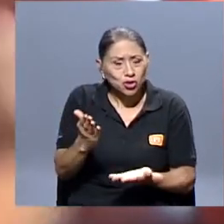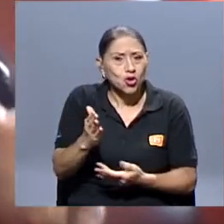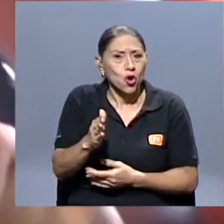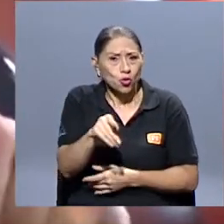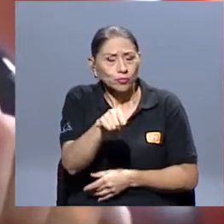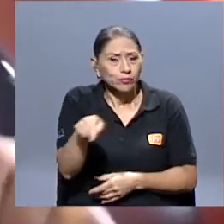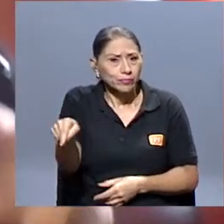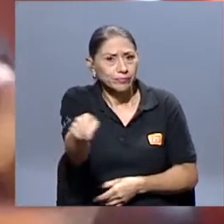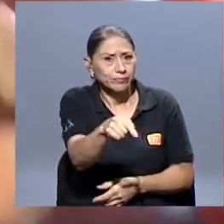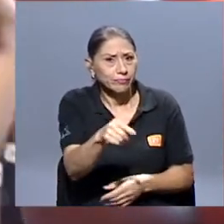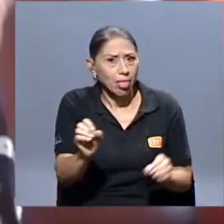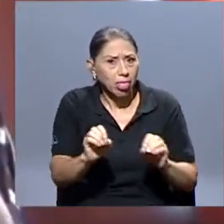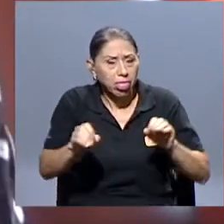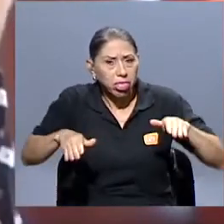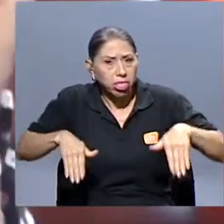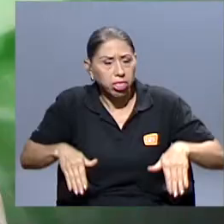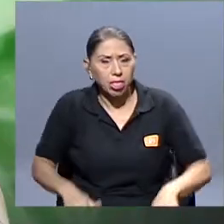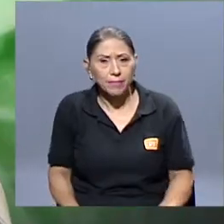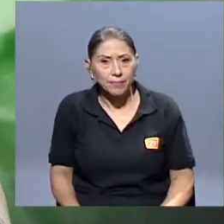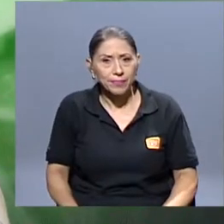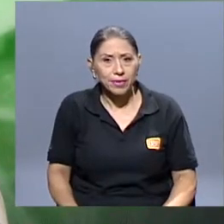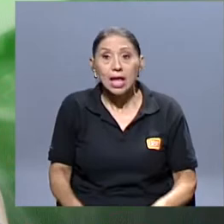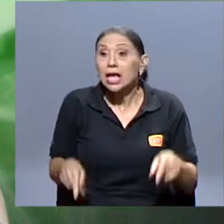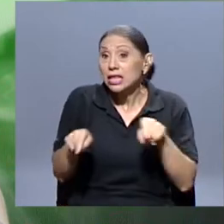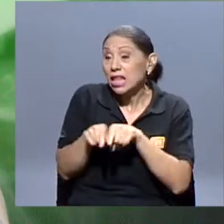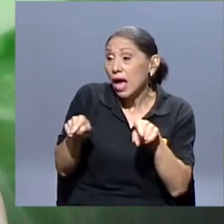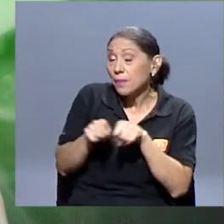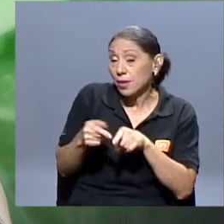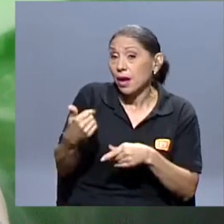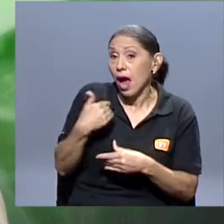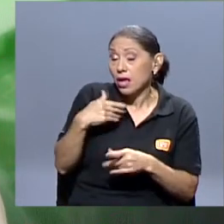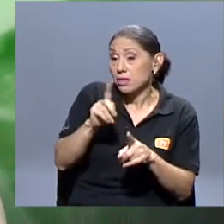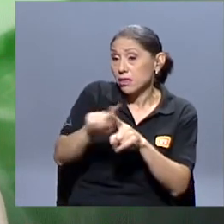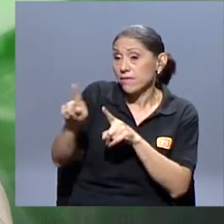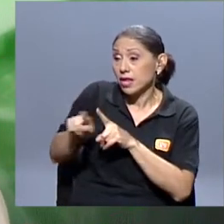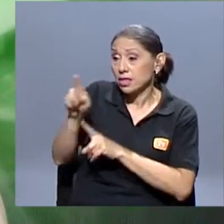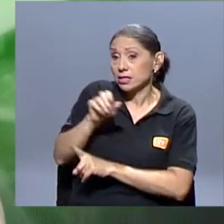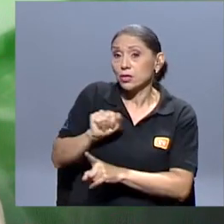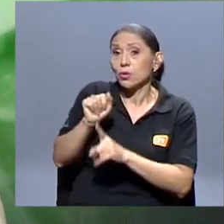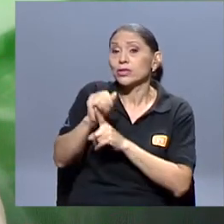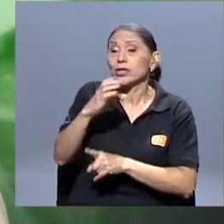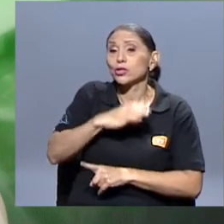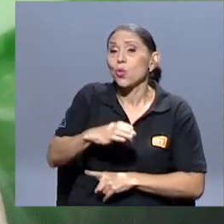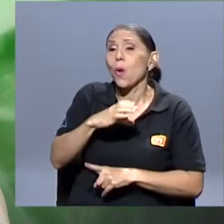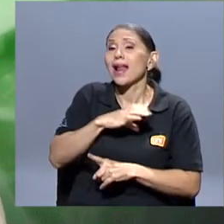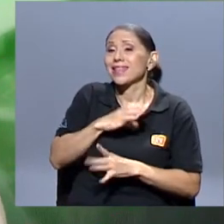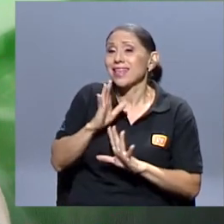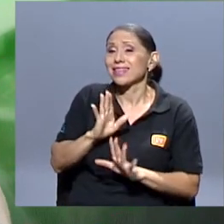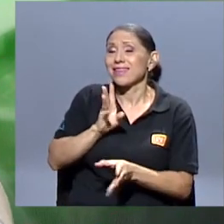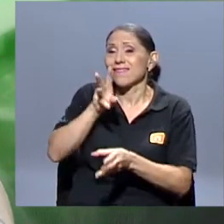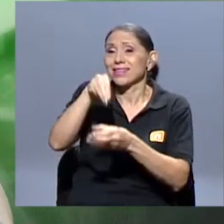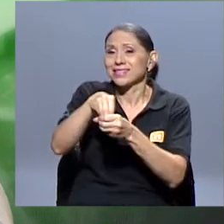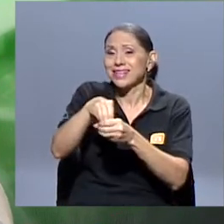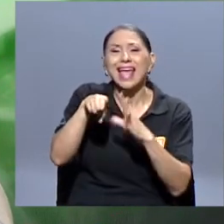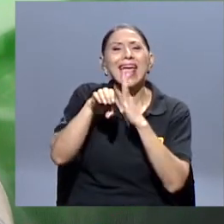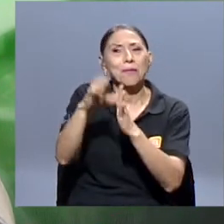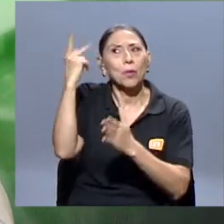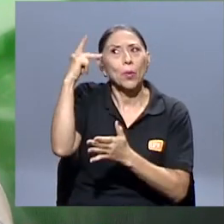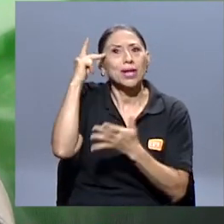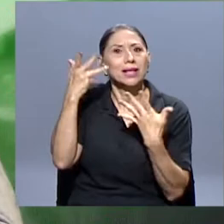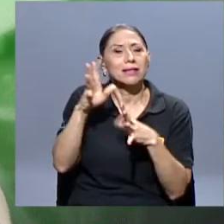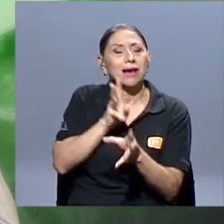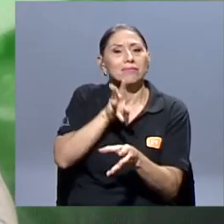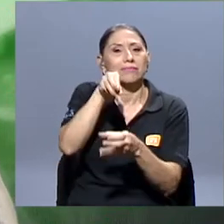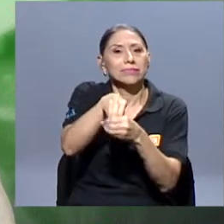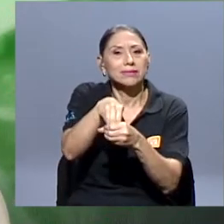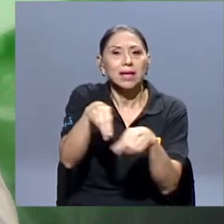en su personal. ¿Verdad? Y hay injerencias cualitativas también, don Tomás, hay injerencias cualitativas como es la política que usted ya mencionó, pero también toda la situación